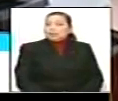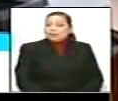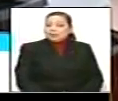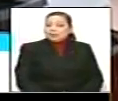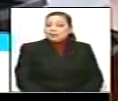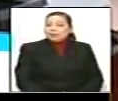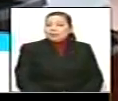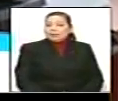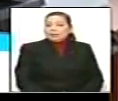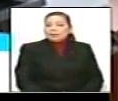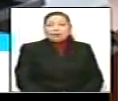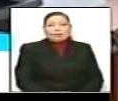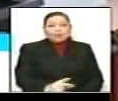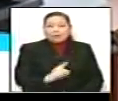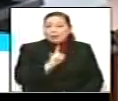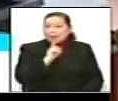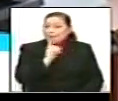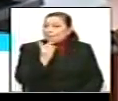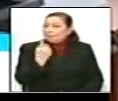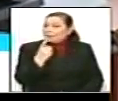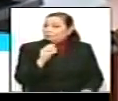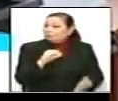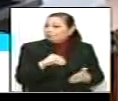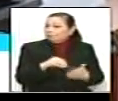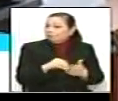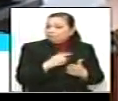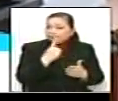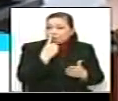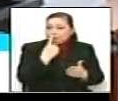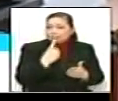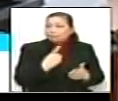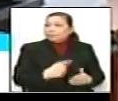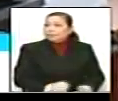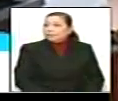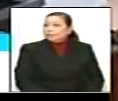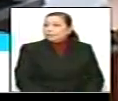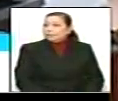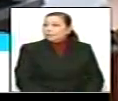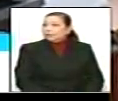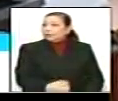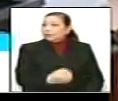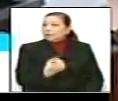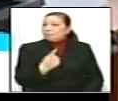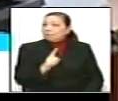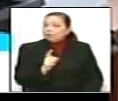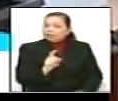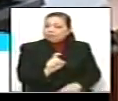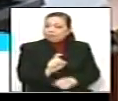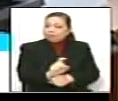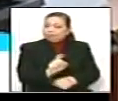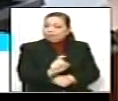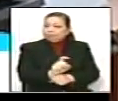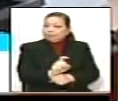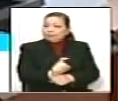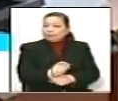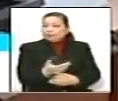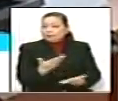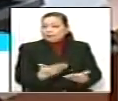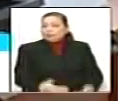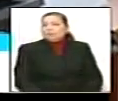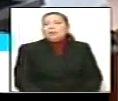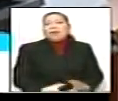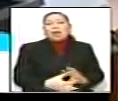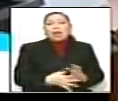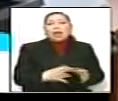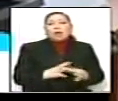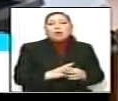bien, no era para cumplir un perfil. Simplemente era para capacitar. Y esto data de